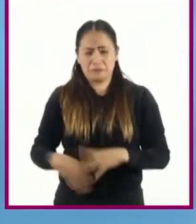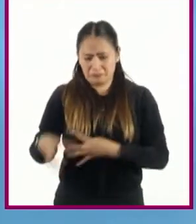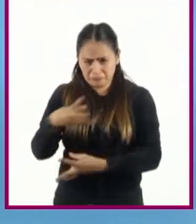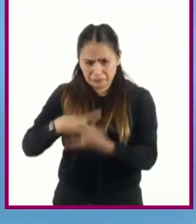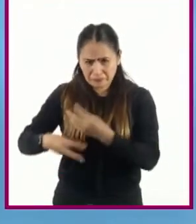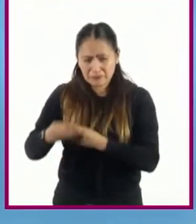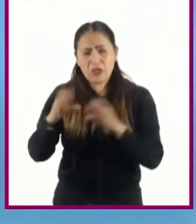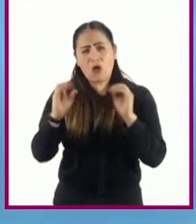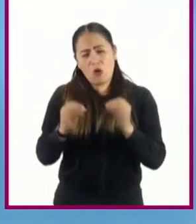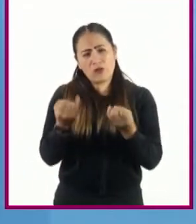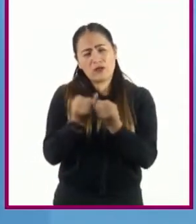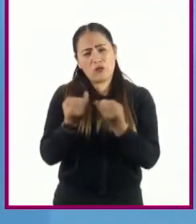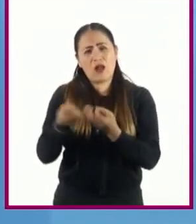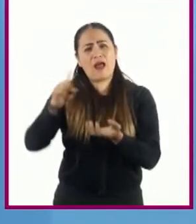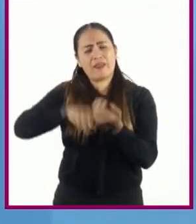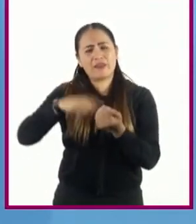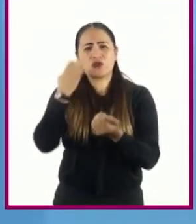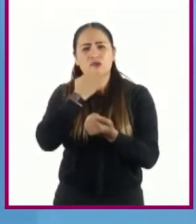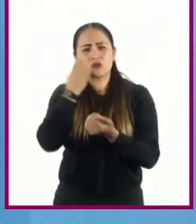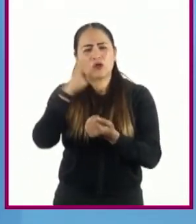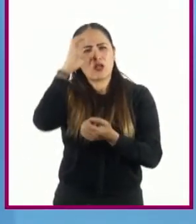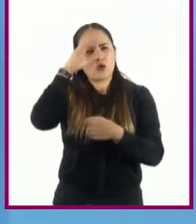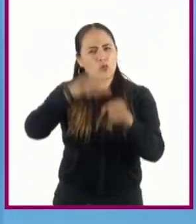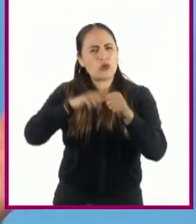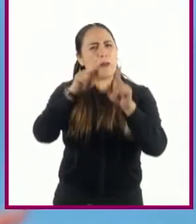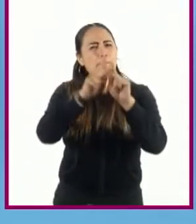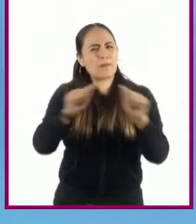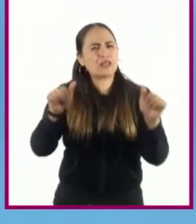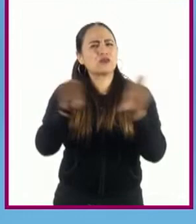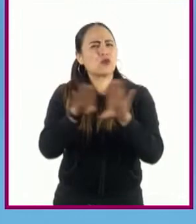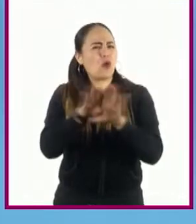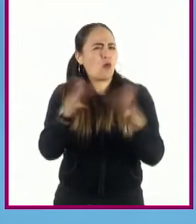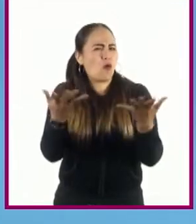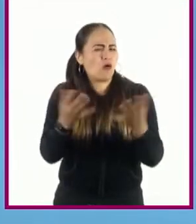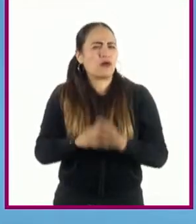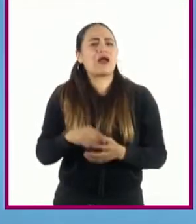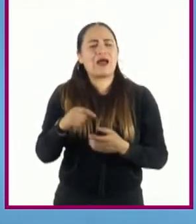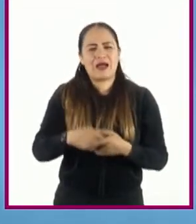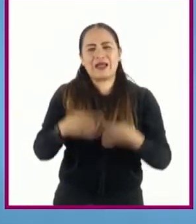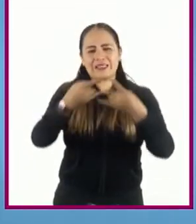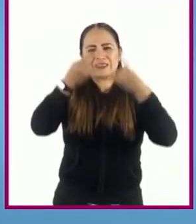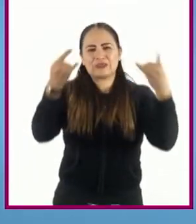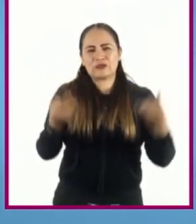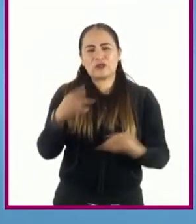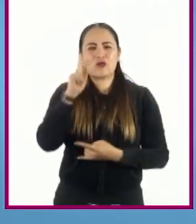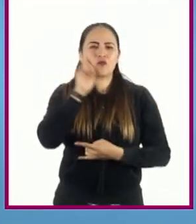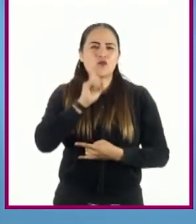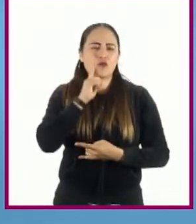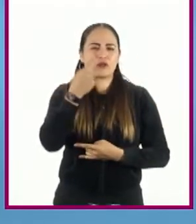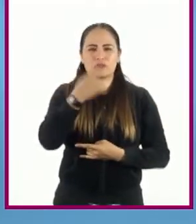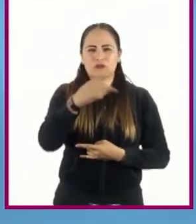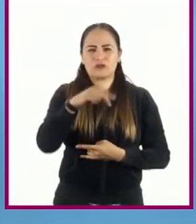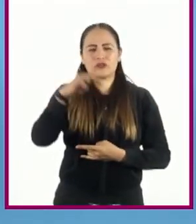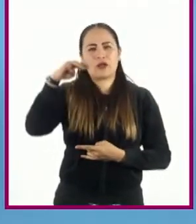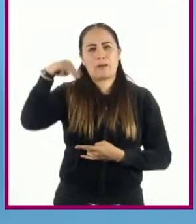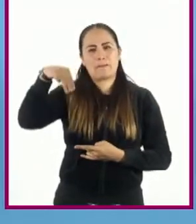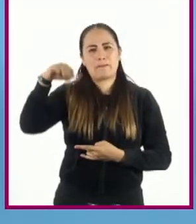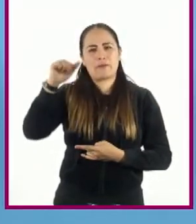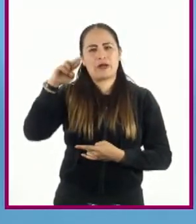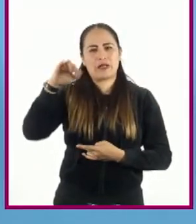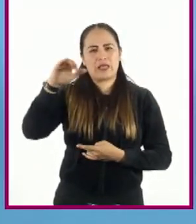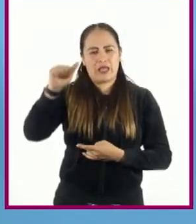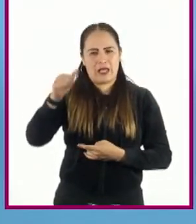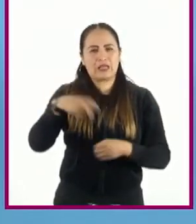cultura de paz en su escuela? Veamos y escuchemos el testimonio de María, una estudiante de segundo de secundaria que